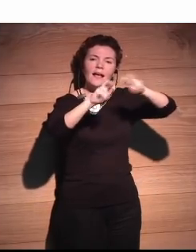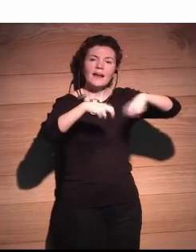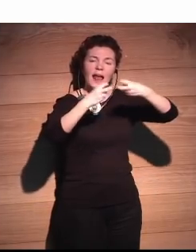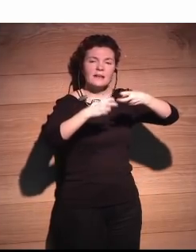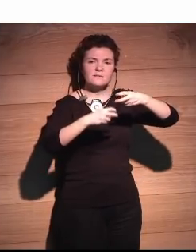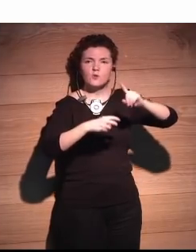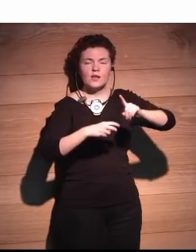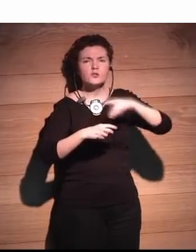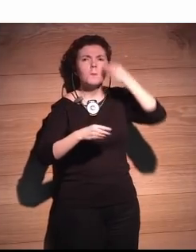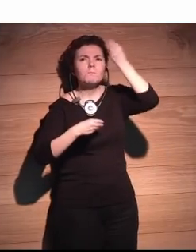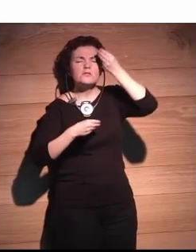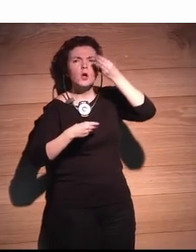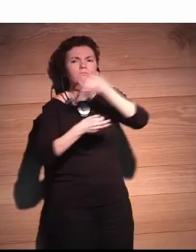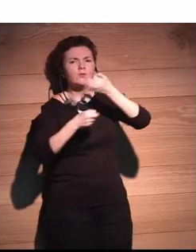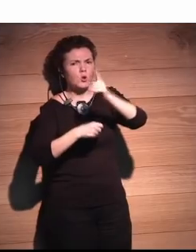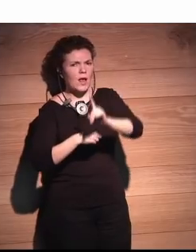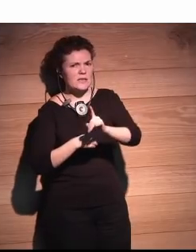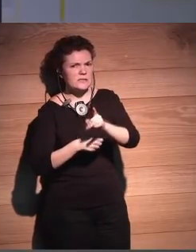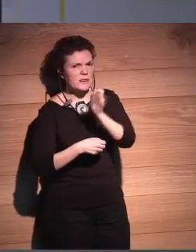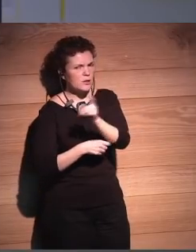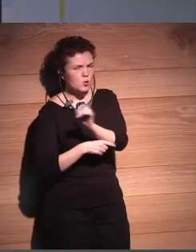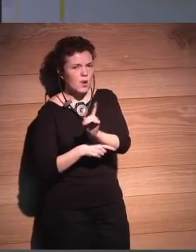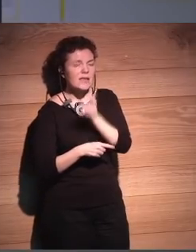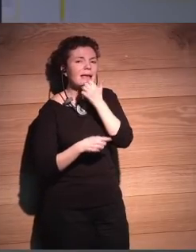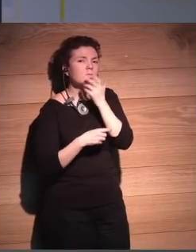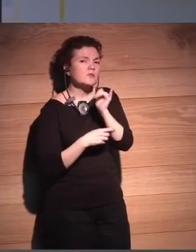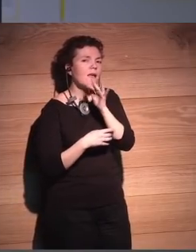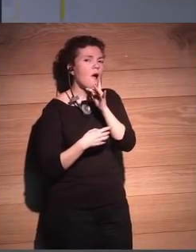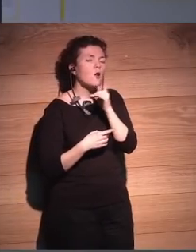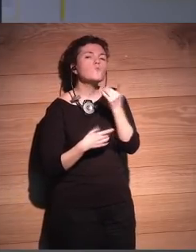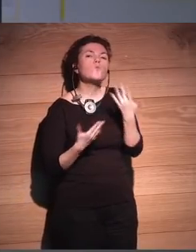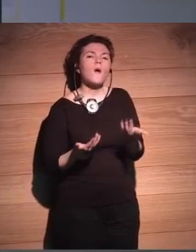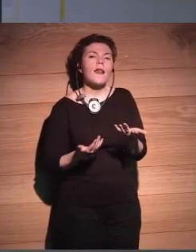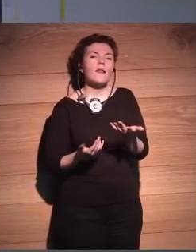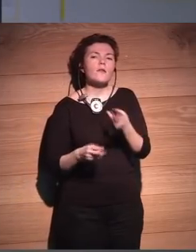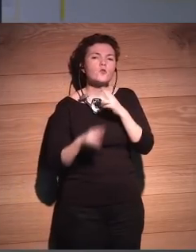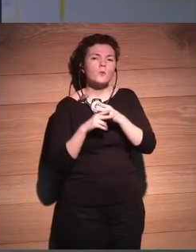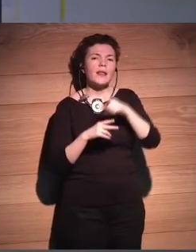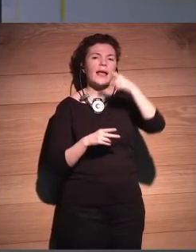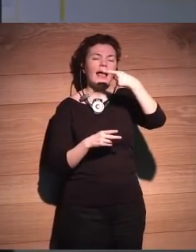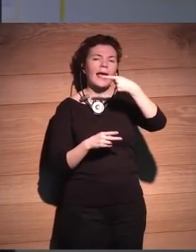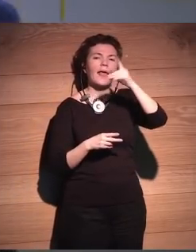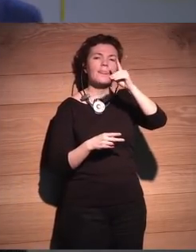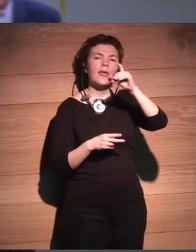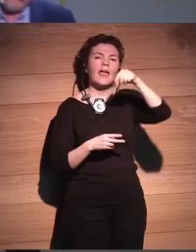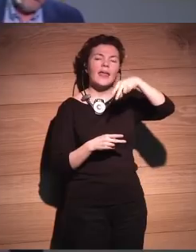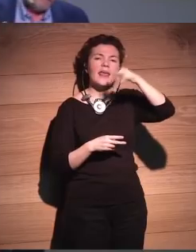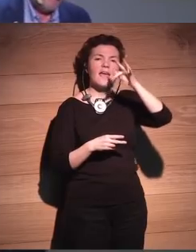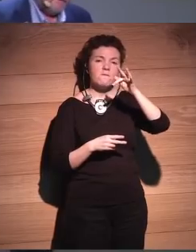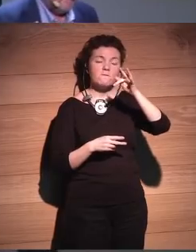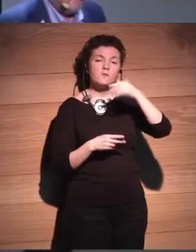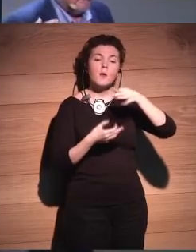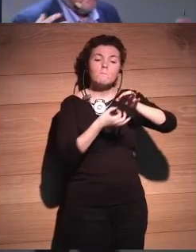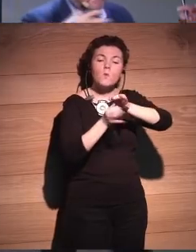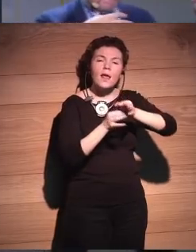creo que esto sea cierto. Y hay ejemplos ahora mismo, y uno de ellos es lo que se llama el GDNF, que es una molécula que